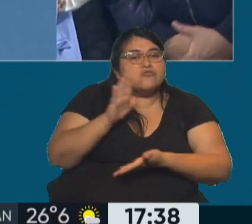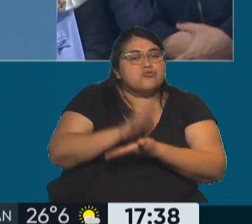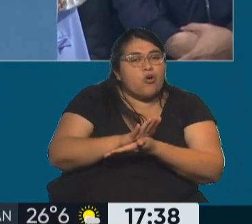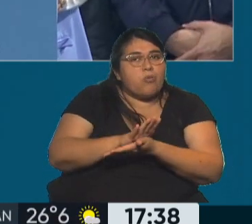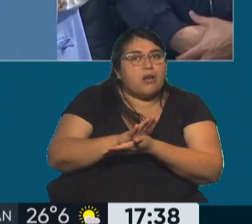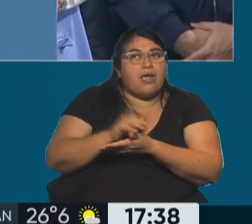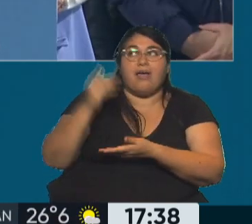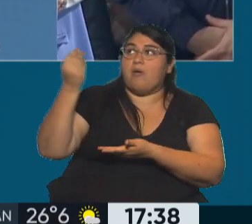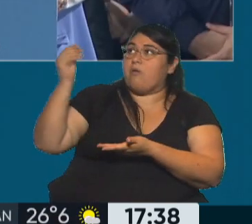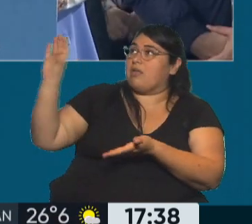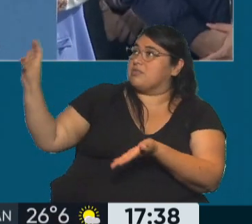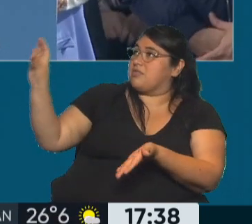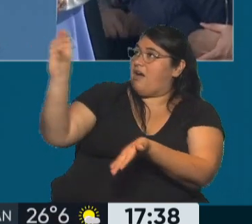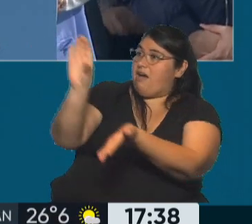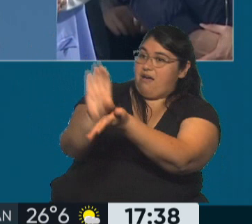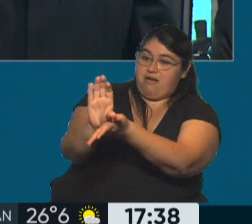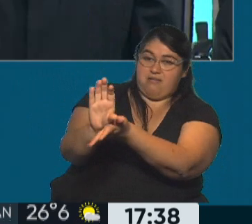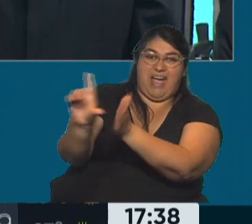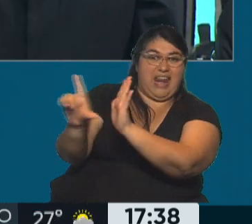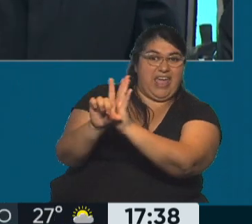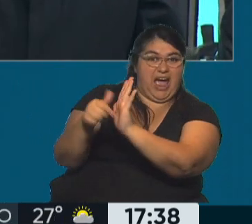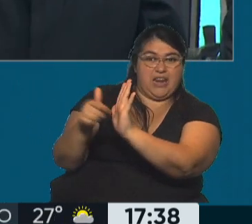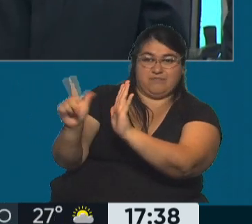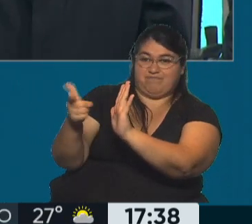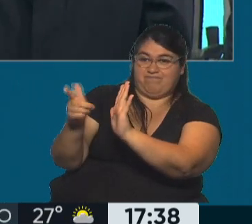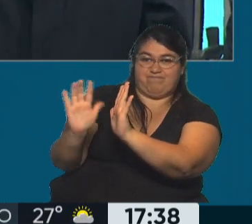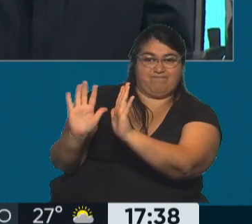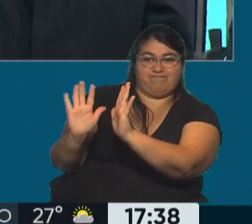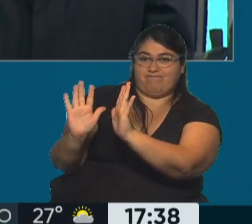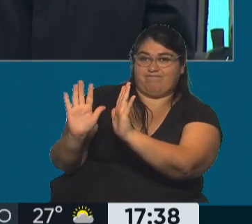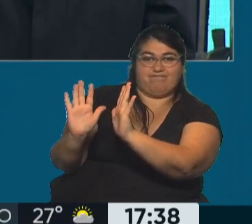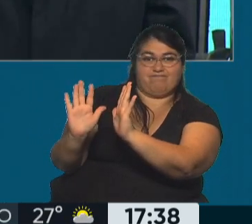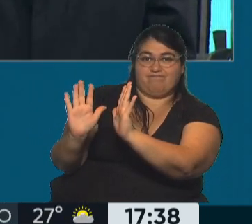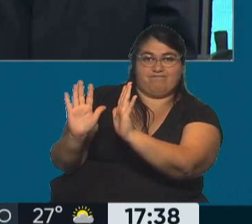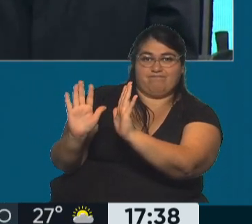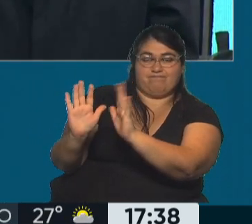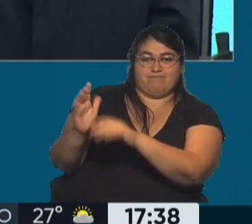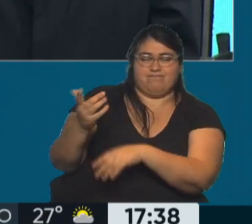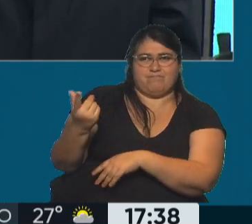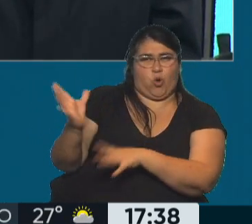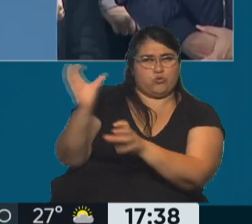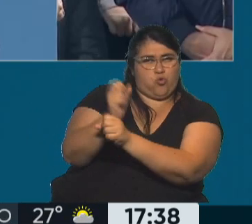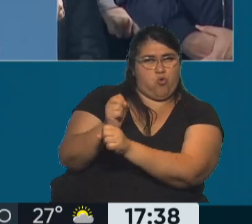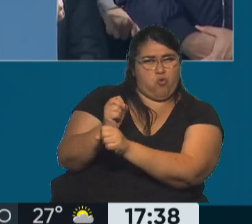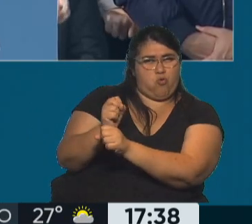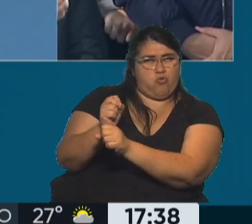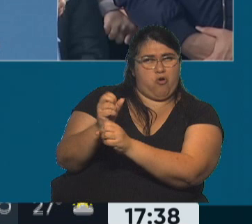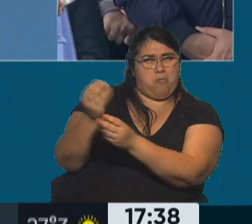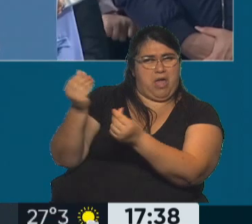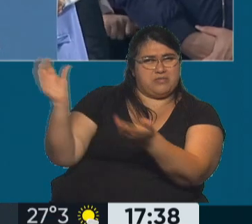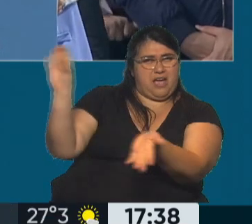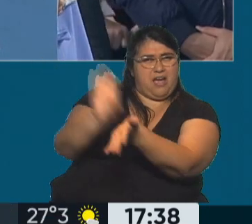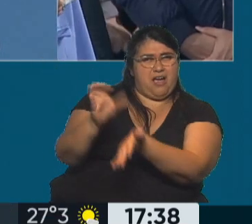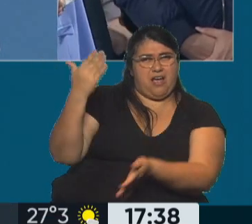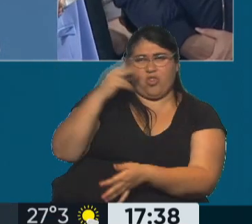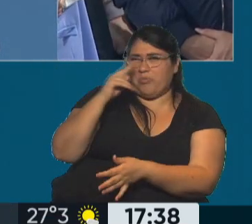de esa deuda. Claro, se violaron los estatutos del Fondo Monetario Internacional para que nos puedan dar ese paquete de dinero en el